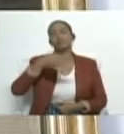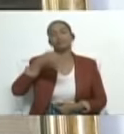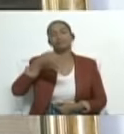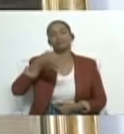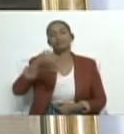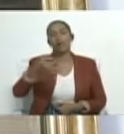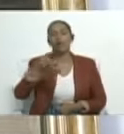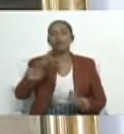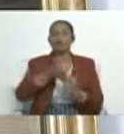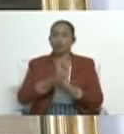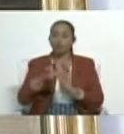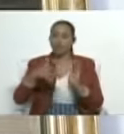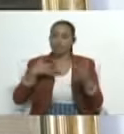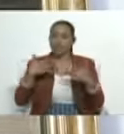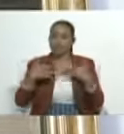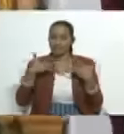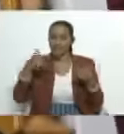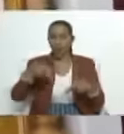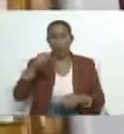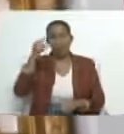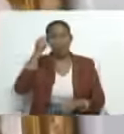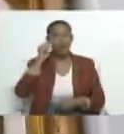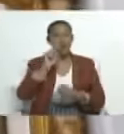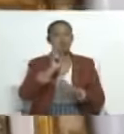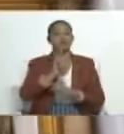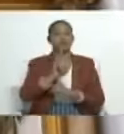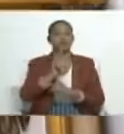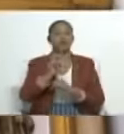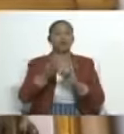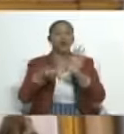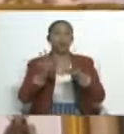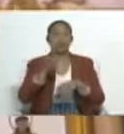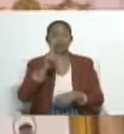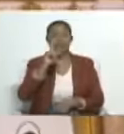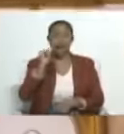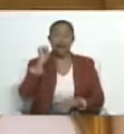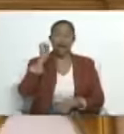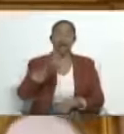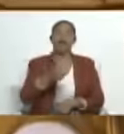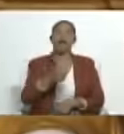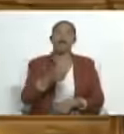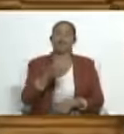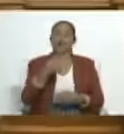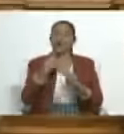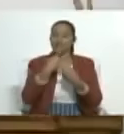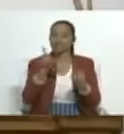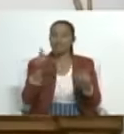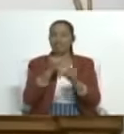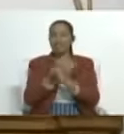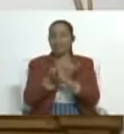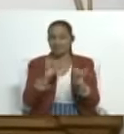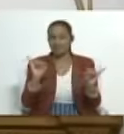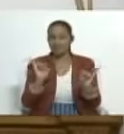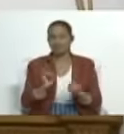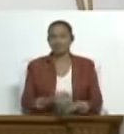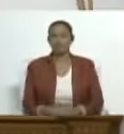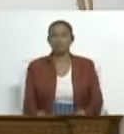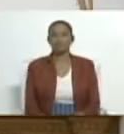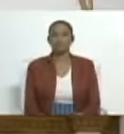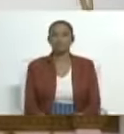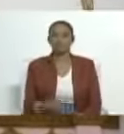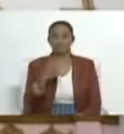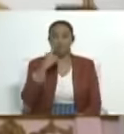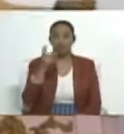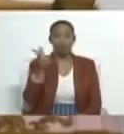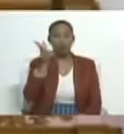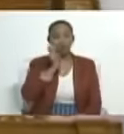esta actividad solemne donde se conmemoran 214 años de la Declaración de la Independencia. Vamos a escuchar de inmediato la